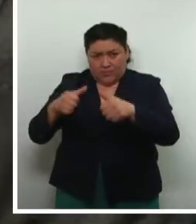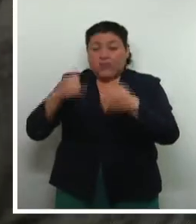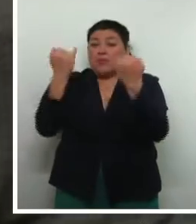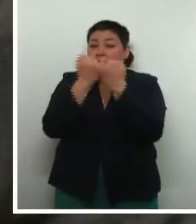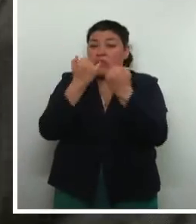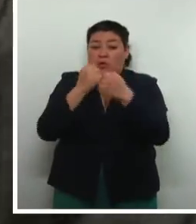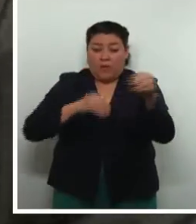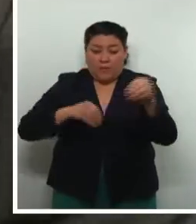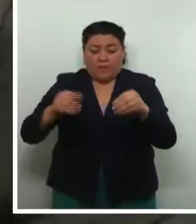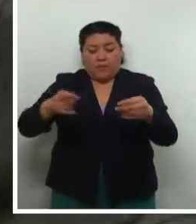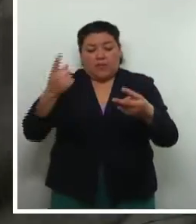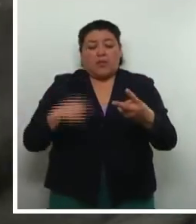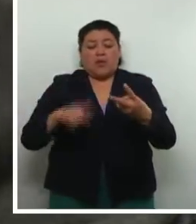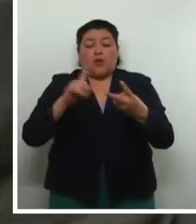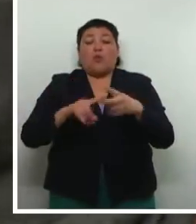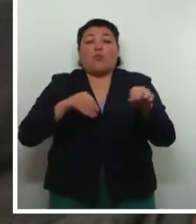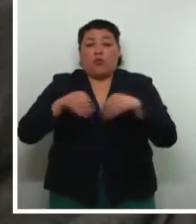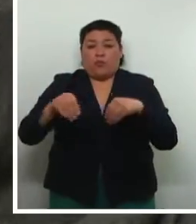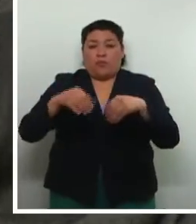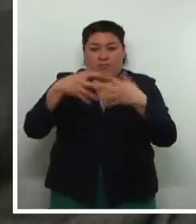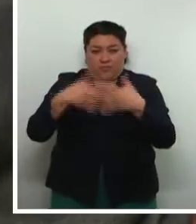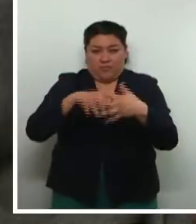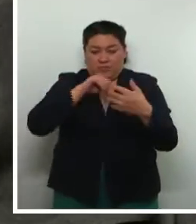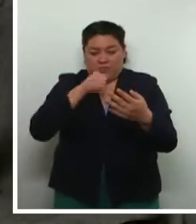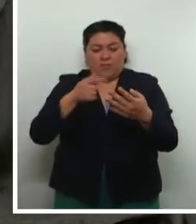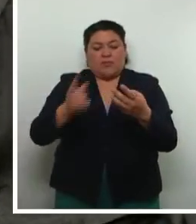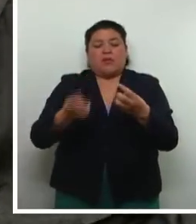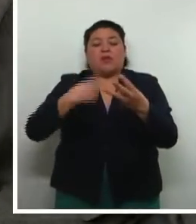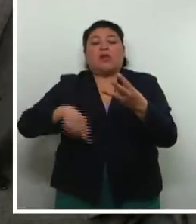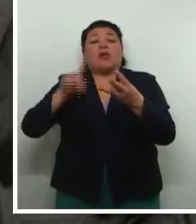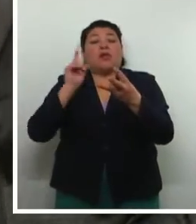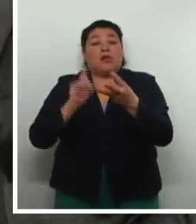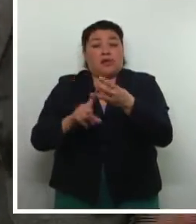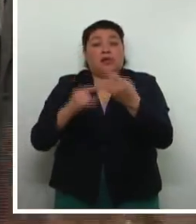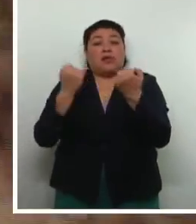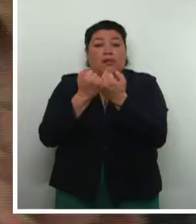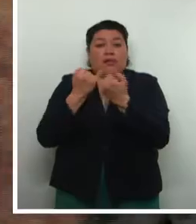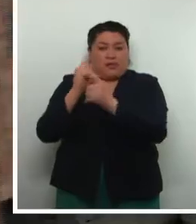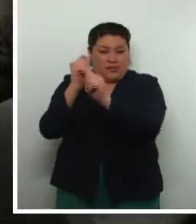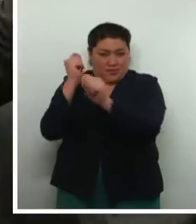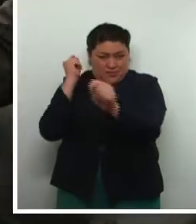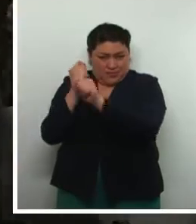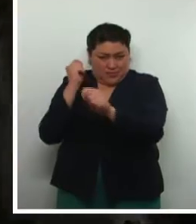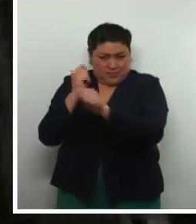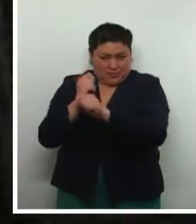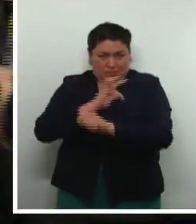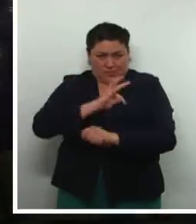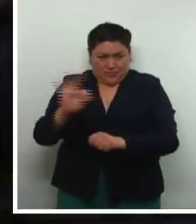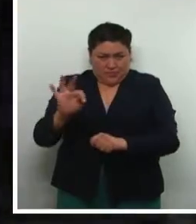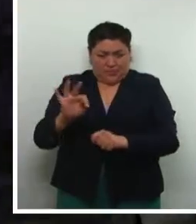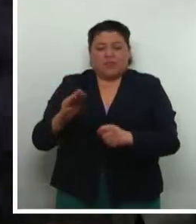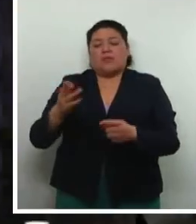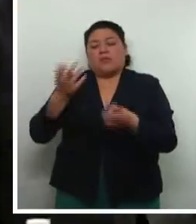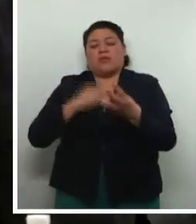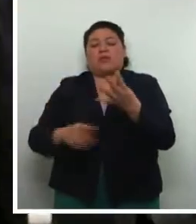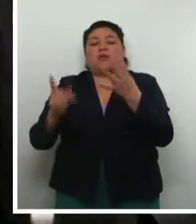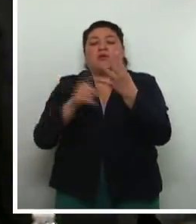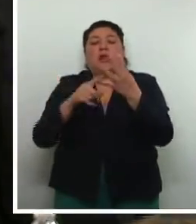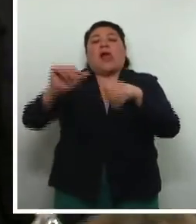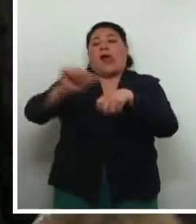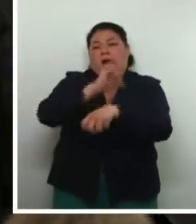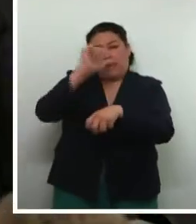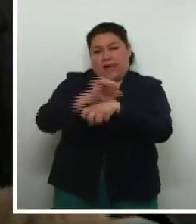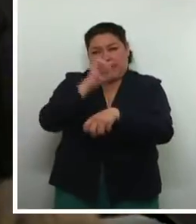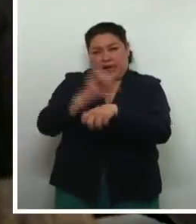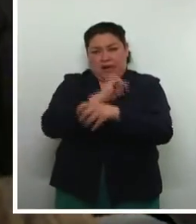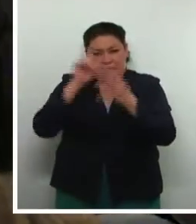no motorizada, personas usuarias del transporte público de pasajeros, a los vehículos privados automotores